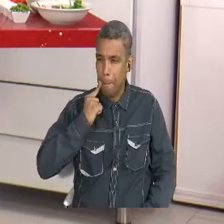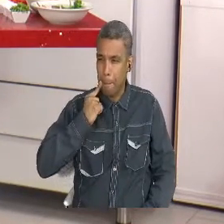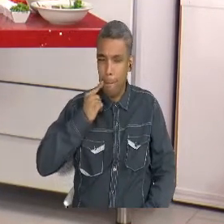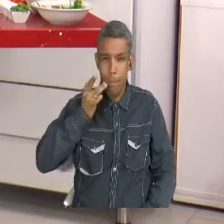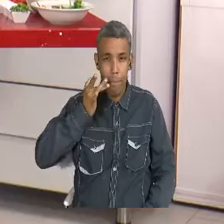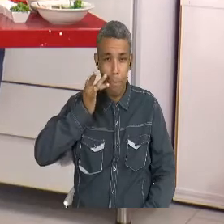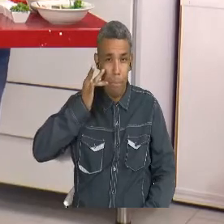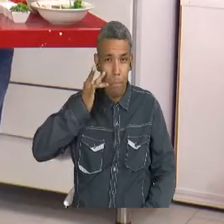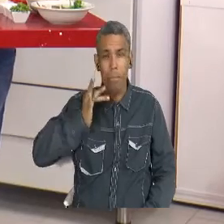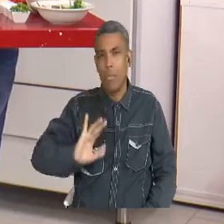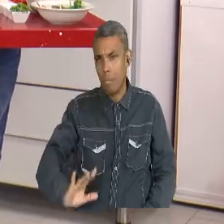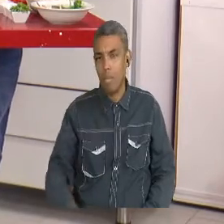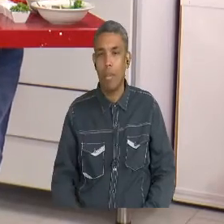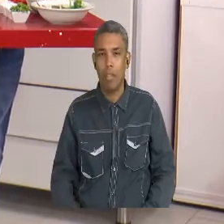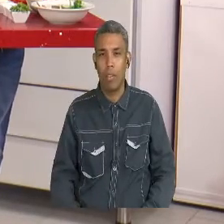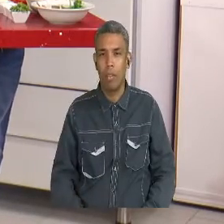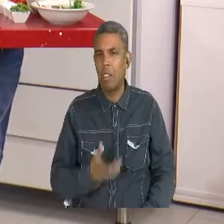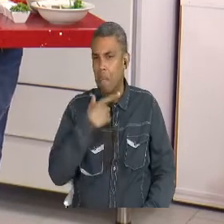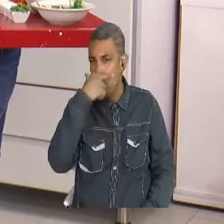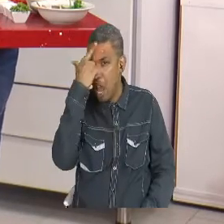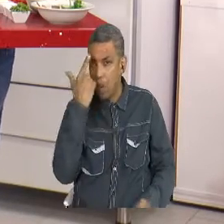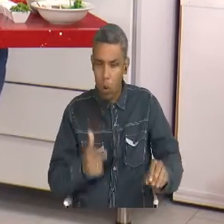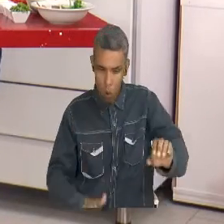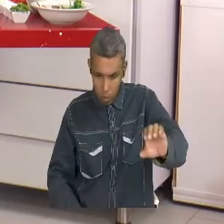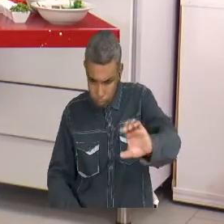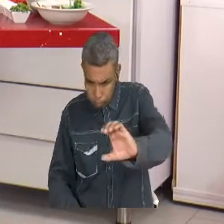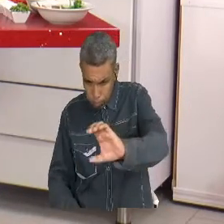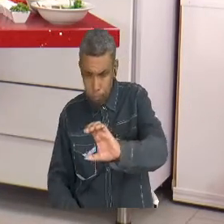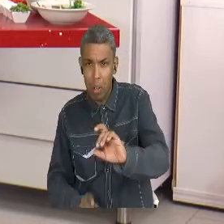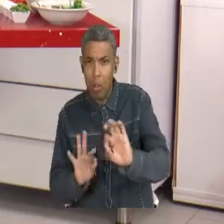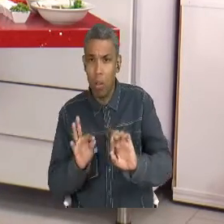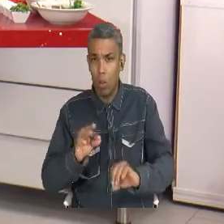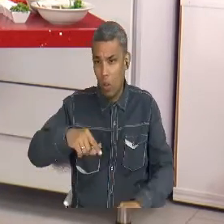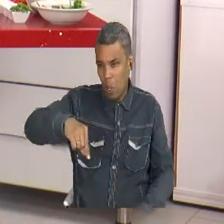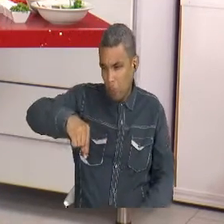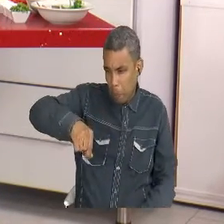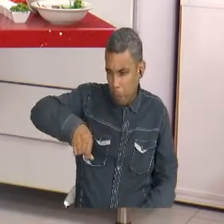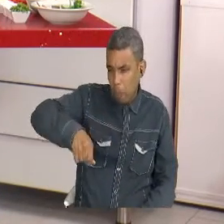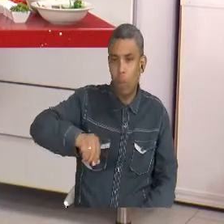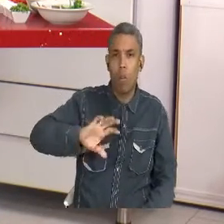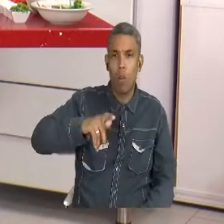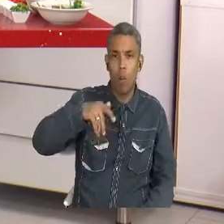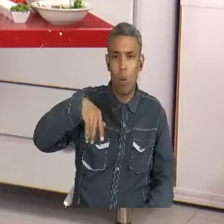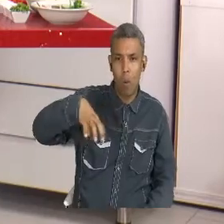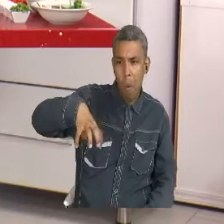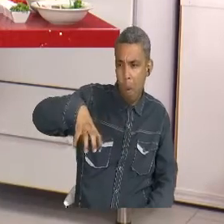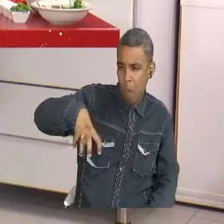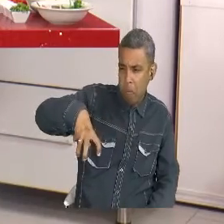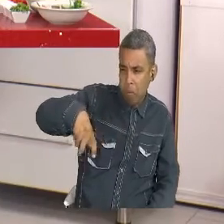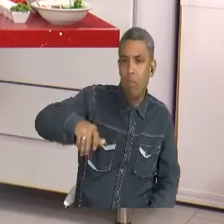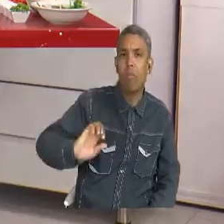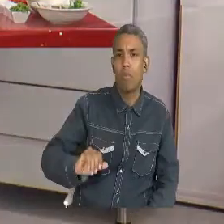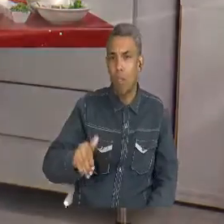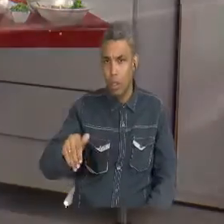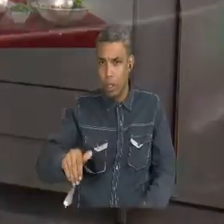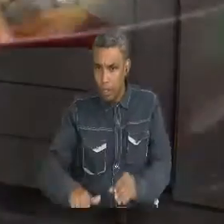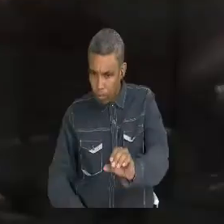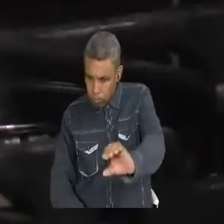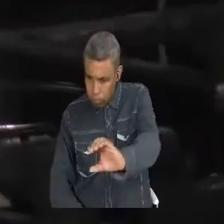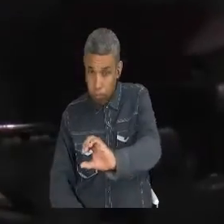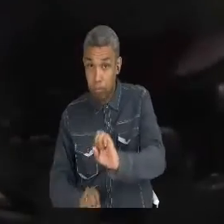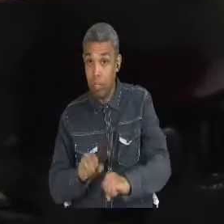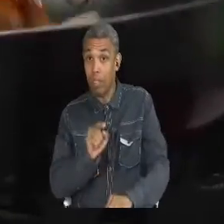echan vinagre blanco o si adicionan limón, naranja, también vale. Ok, ya saben las televidentes en casa, papel y lápiz,